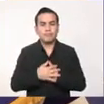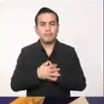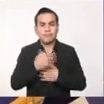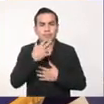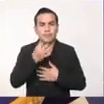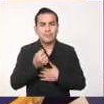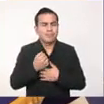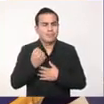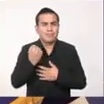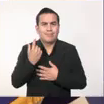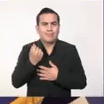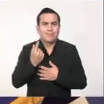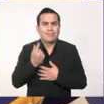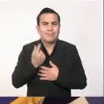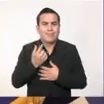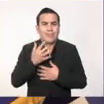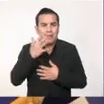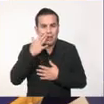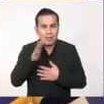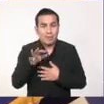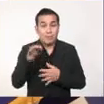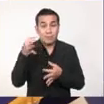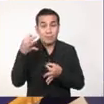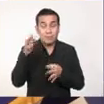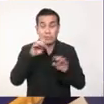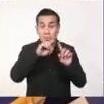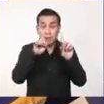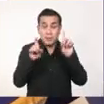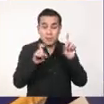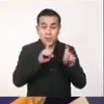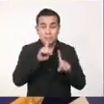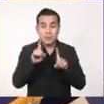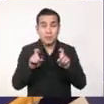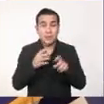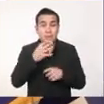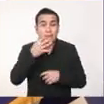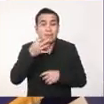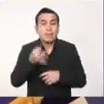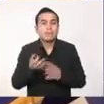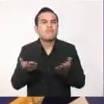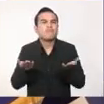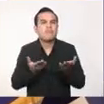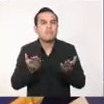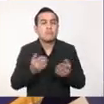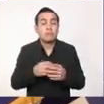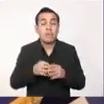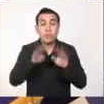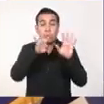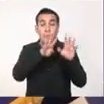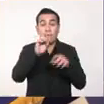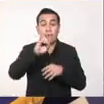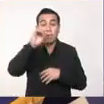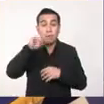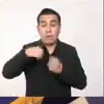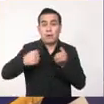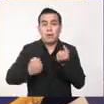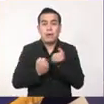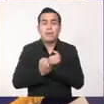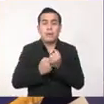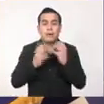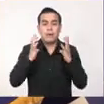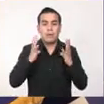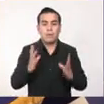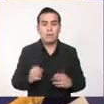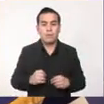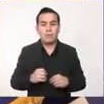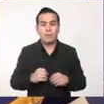miren, si las encuestas de ustedes, porque ellos hacen encuestas aquí, si las encuestas de ustedes les dicen que el 90% apoya al gobierno, no